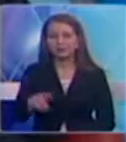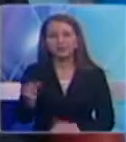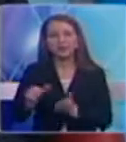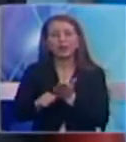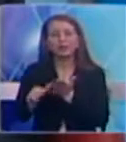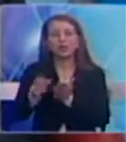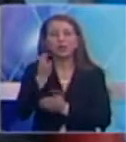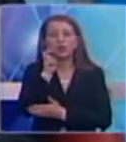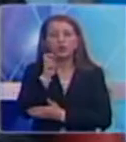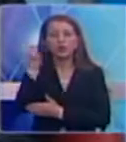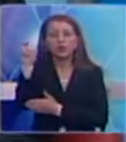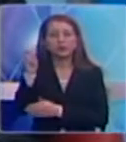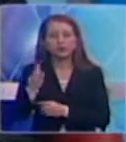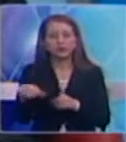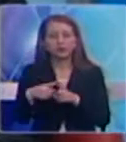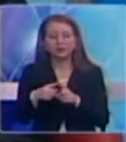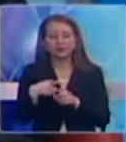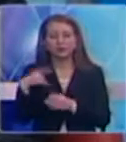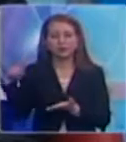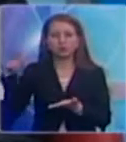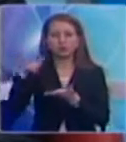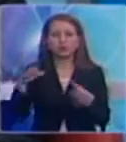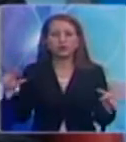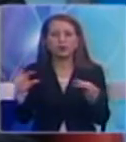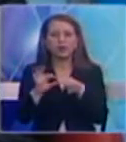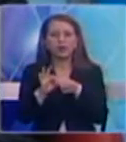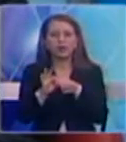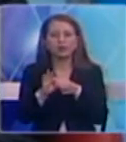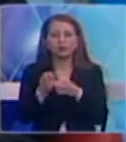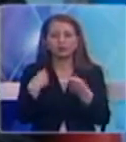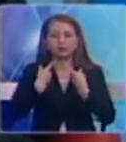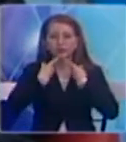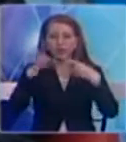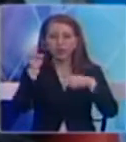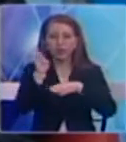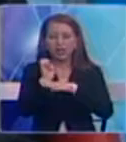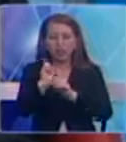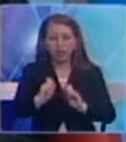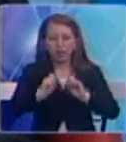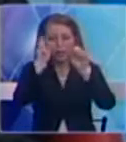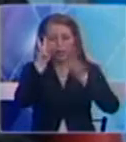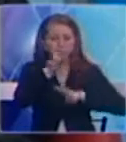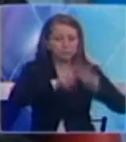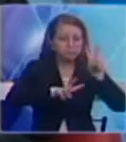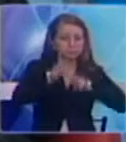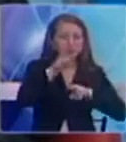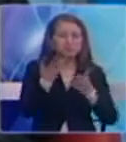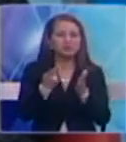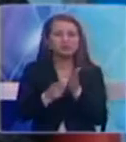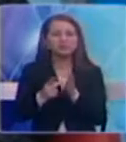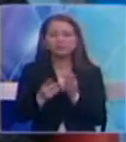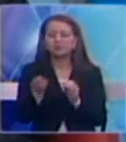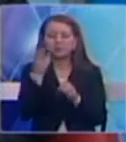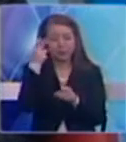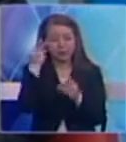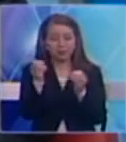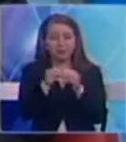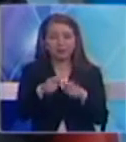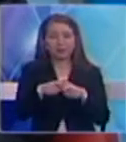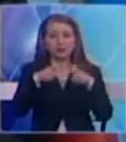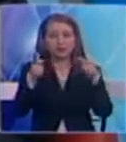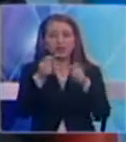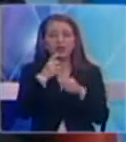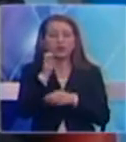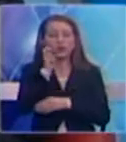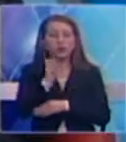Ministerio de Turismo y una aerolínea privada se unieron en la campaña Ecuador Descubre y Explora, que tiene el objetivo de incrementar el